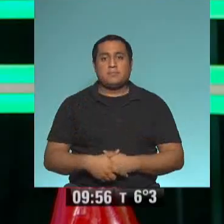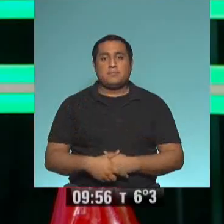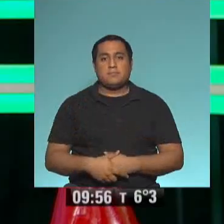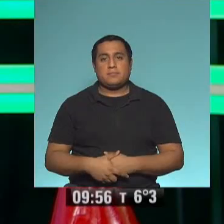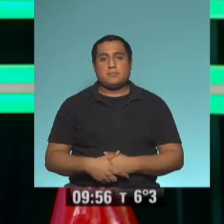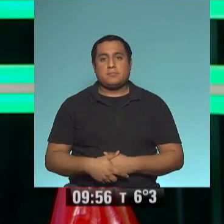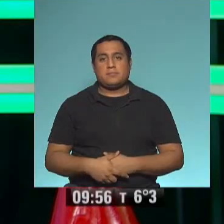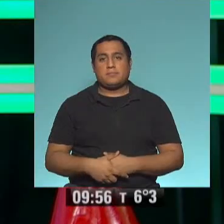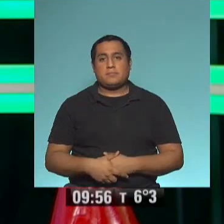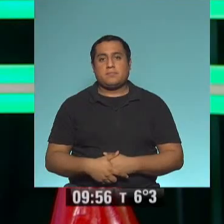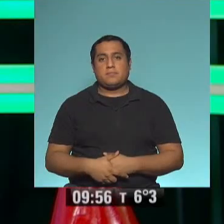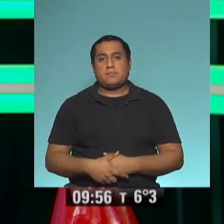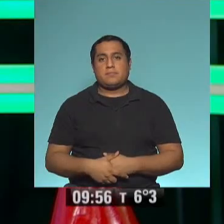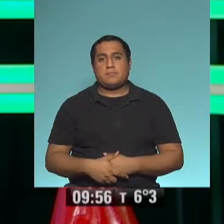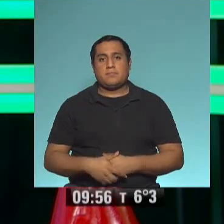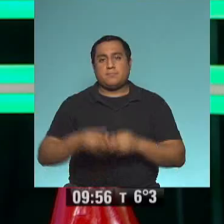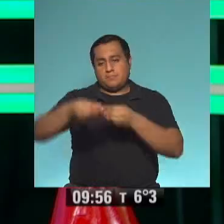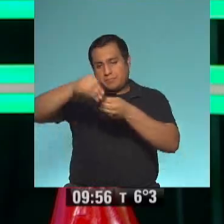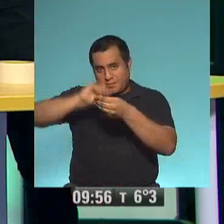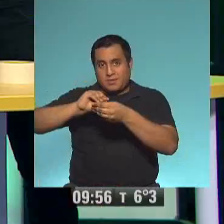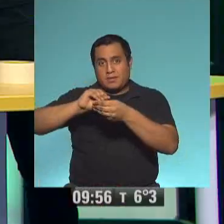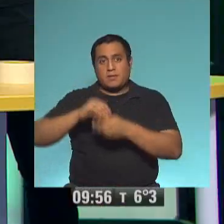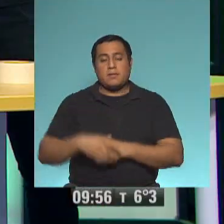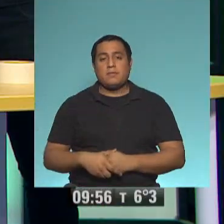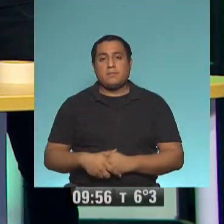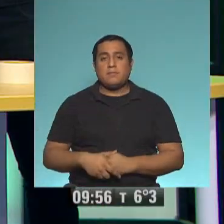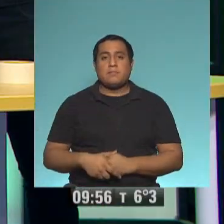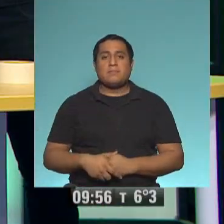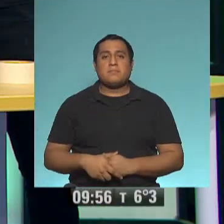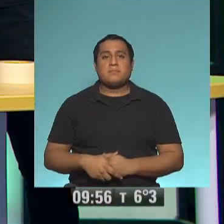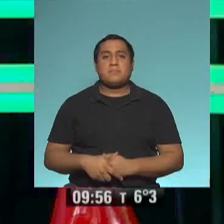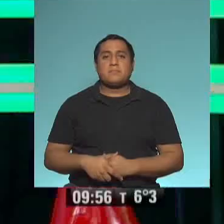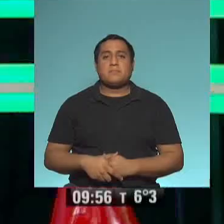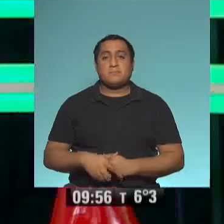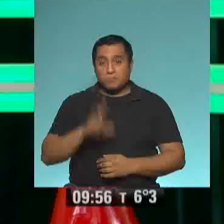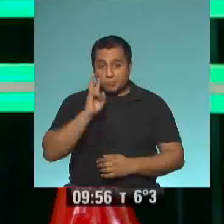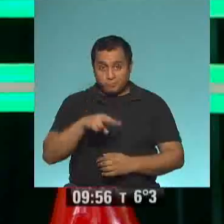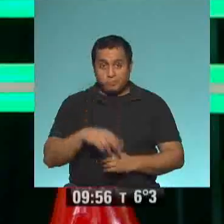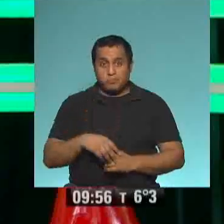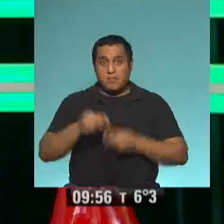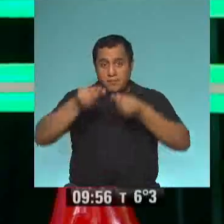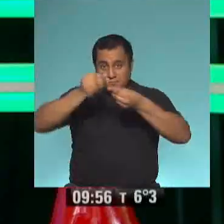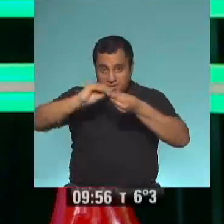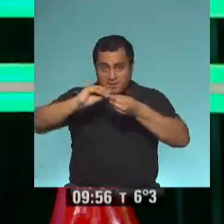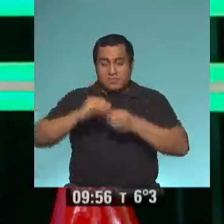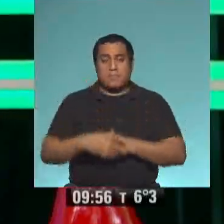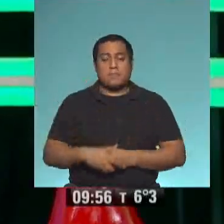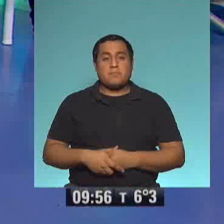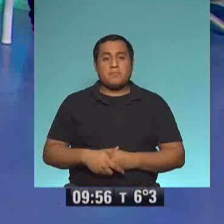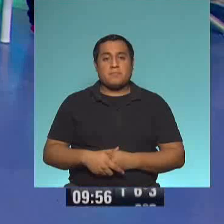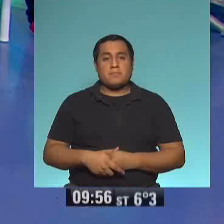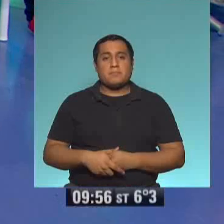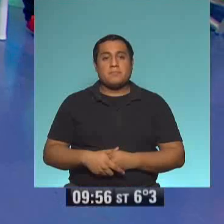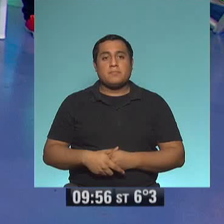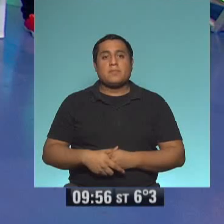Le hacemos un... como si fuera una dobladita, miren así. Lo aplastamos un poquito. A ver si aplastamos se ve así, mira. Y lo doblamos. Ahí está. Entonces nos va a quedar